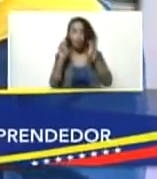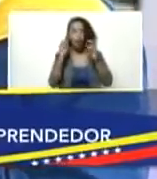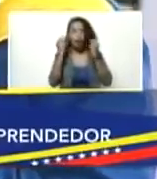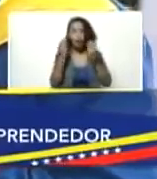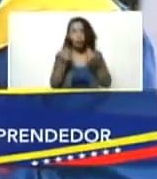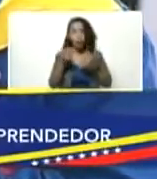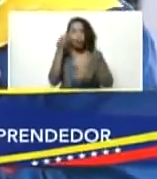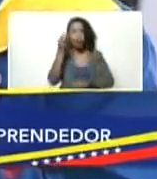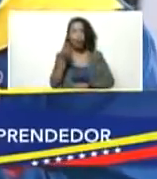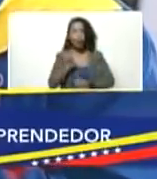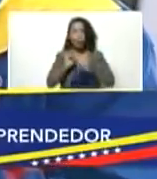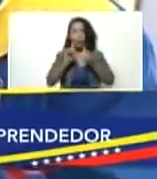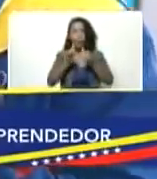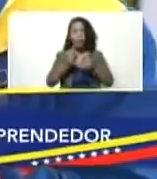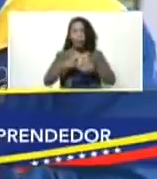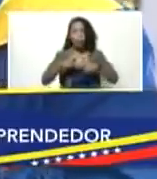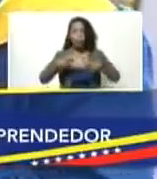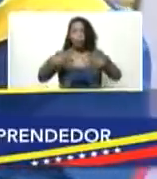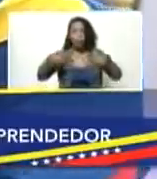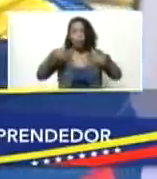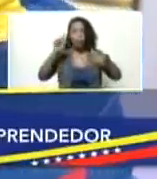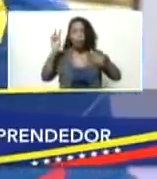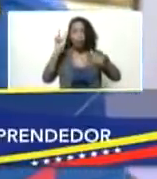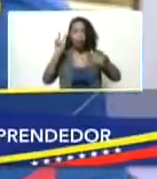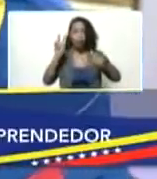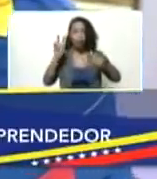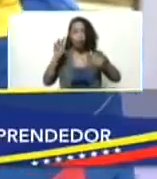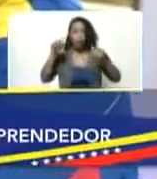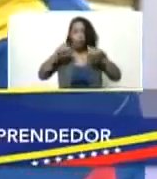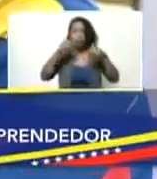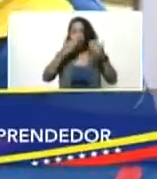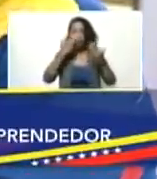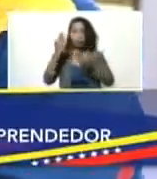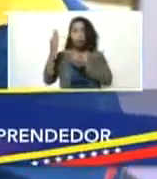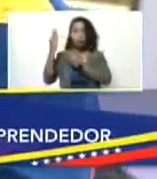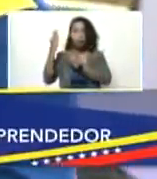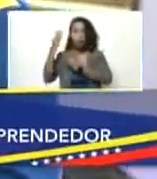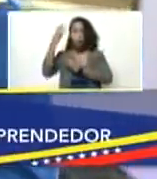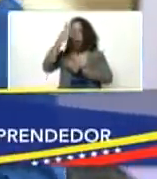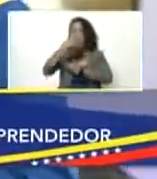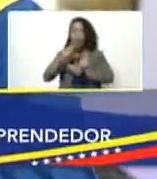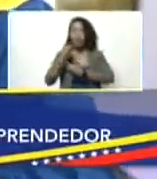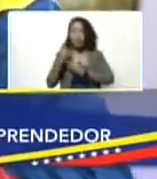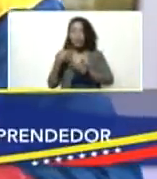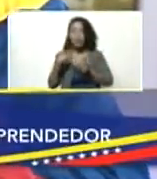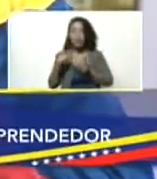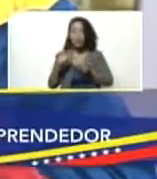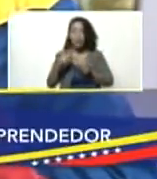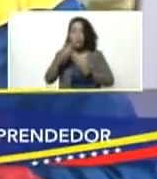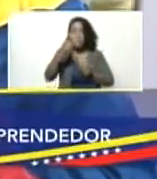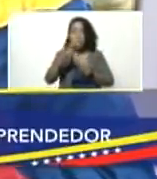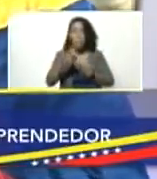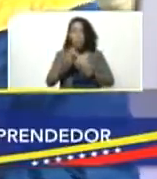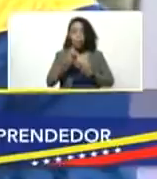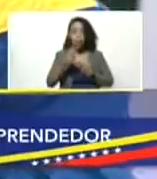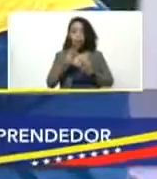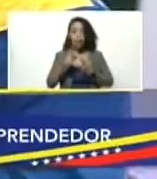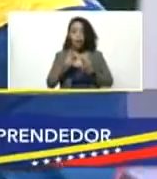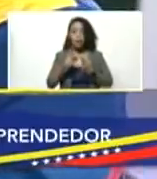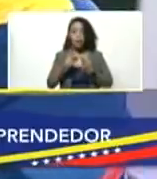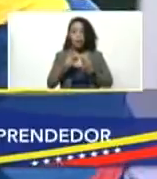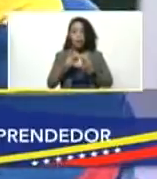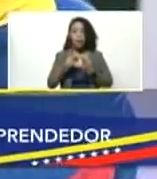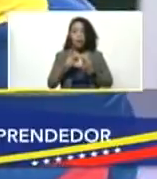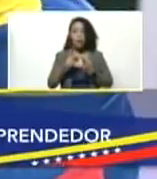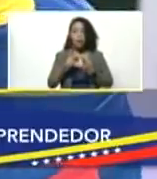real que empieza a crecer en Venezuela. Aquí está, miren, jóvenes, personas de edad un